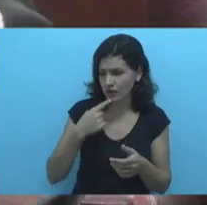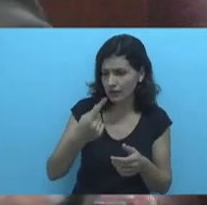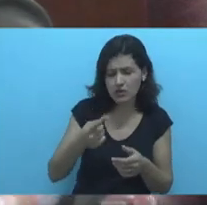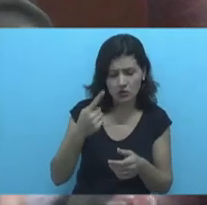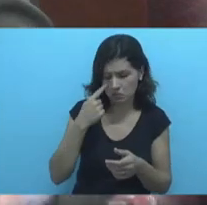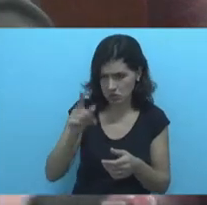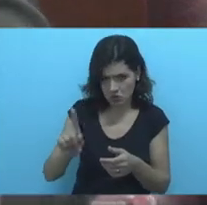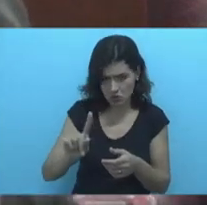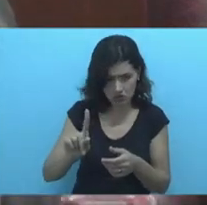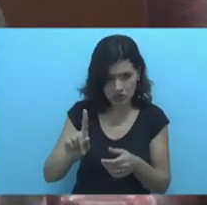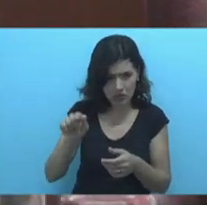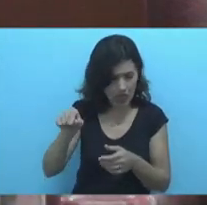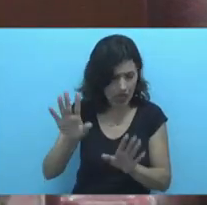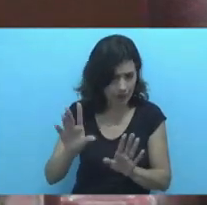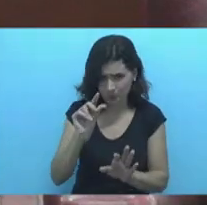confesar